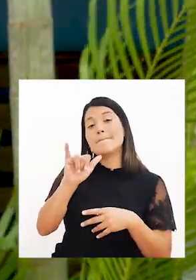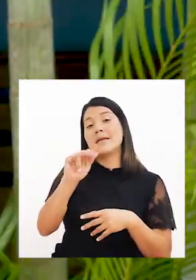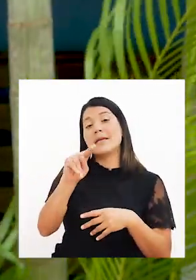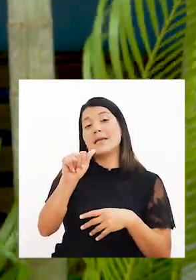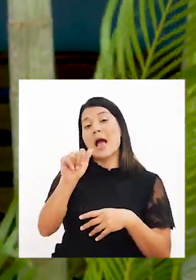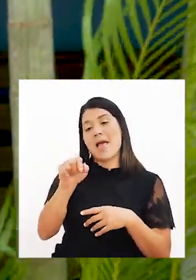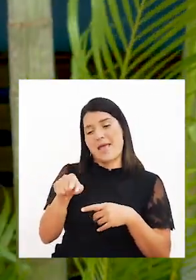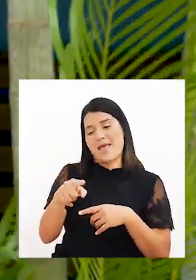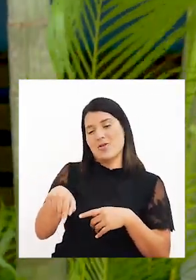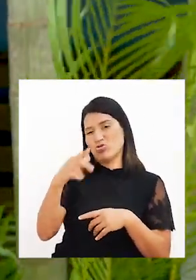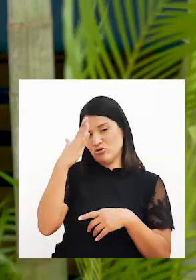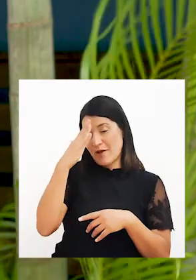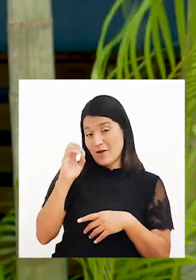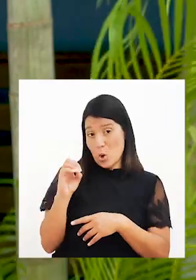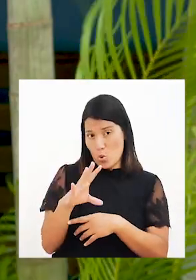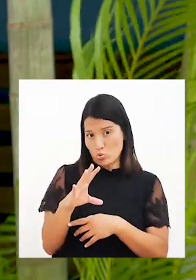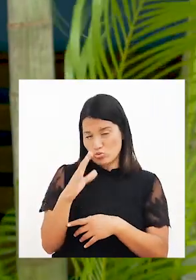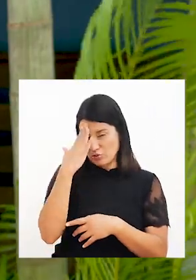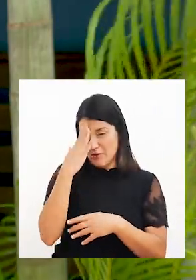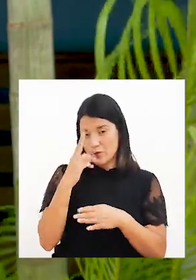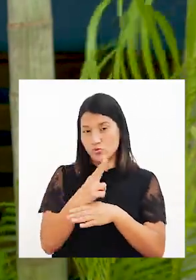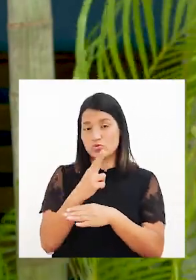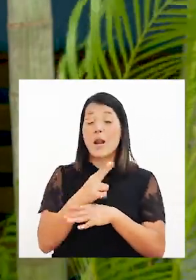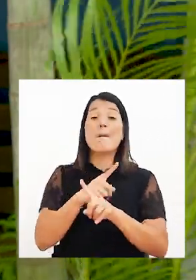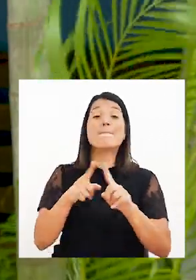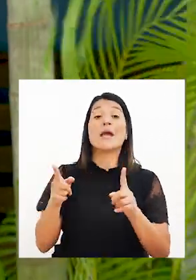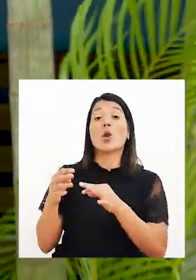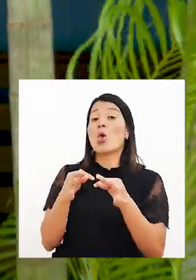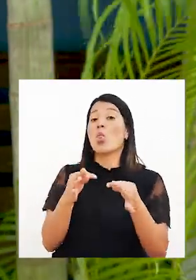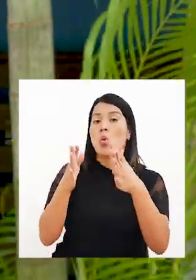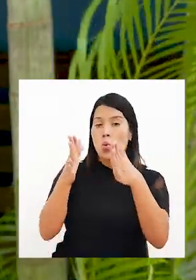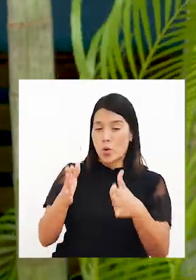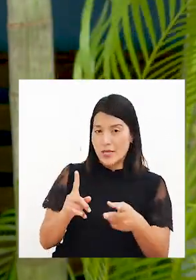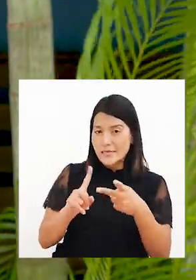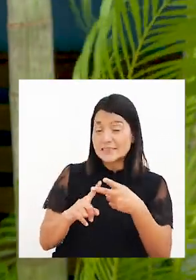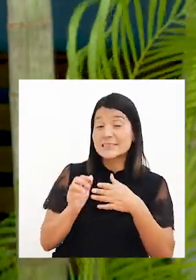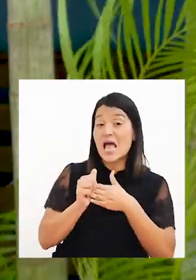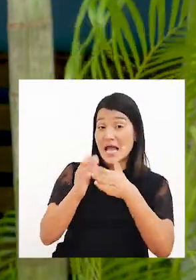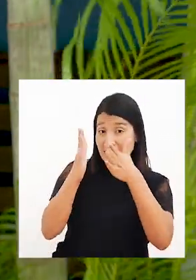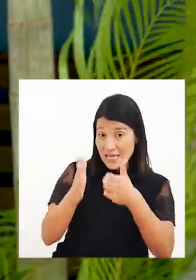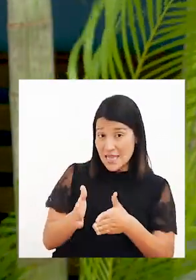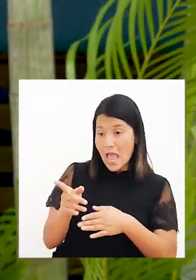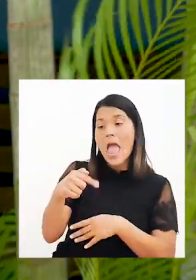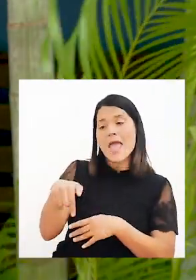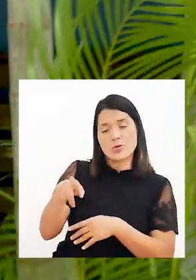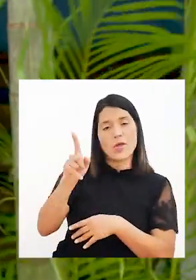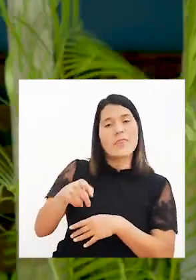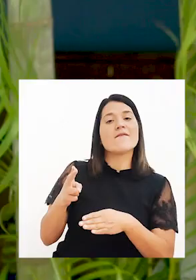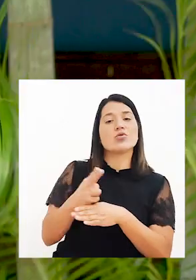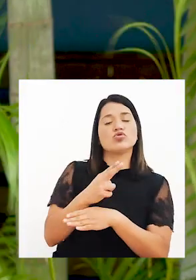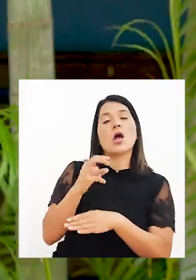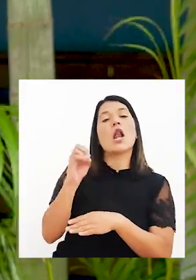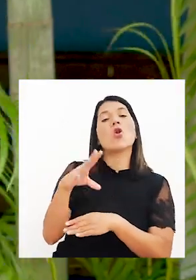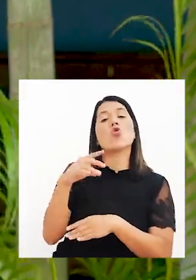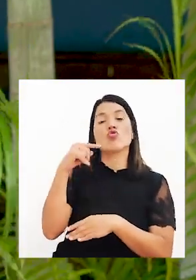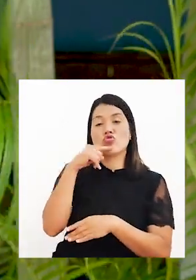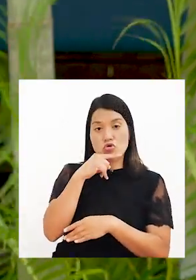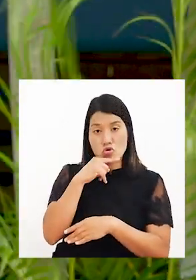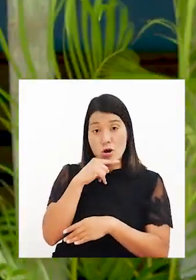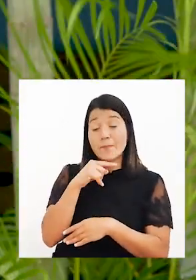manipular la luz, ¿verdad? Después, todas las personas, lo que es turista, los guías locales, ellos tienen que usar luz